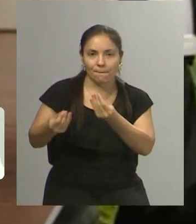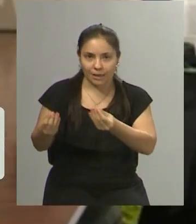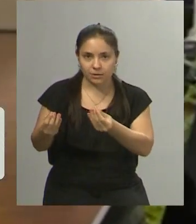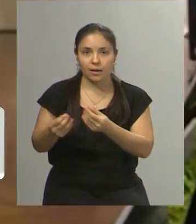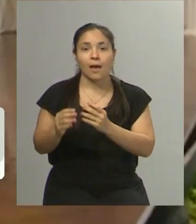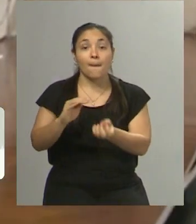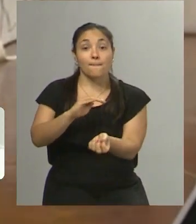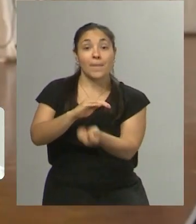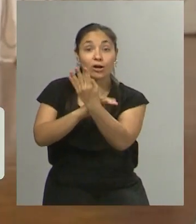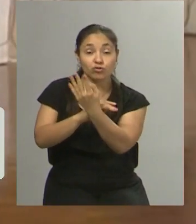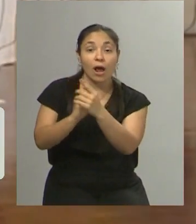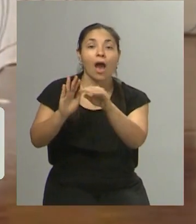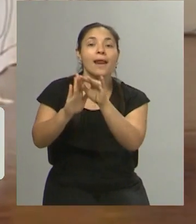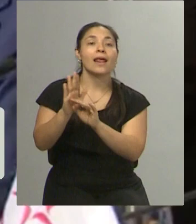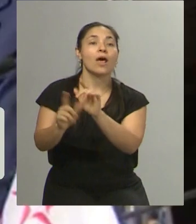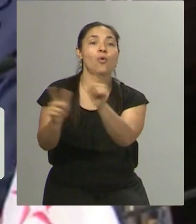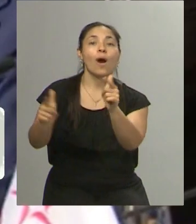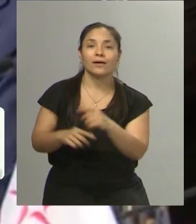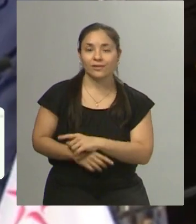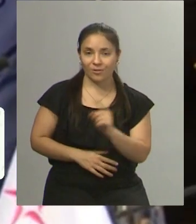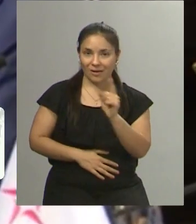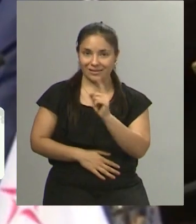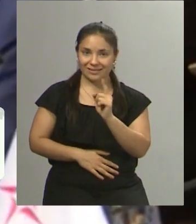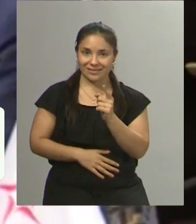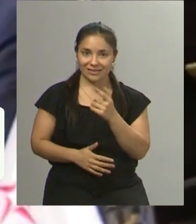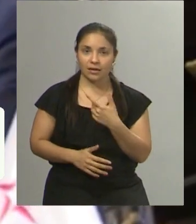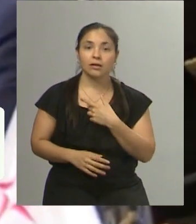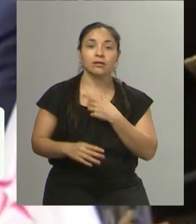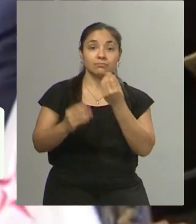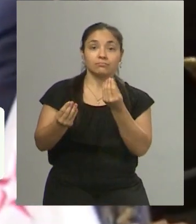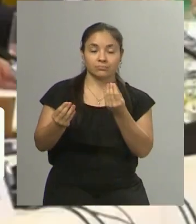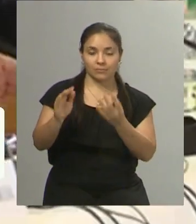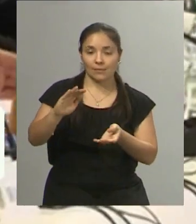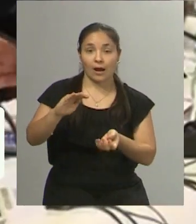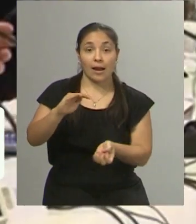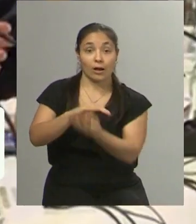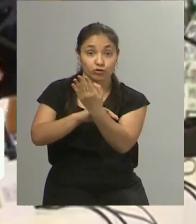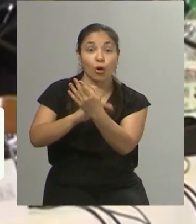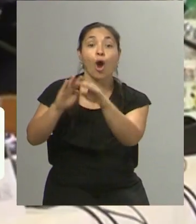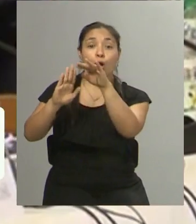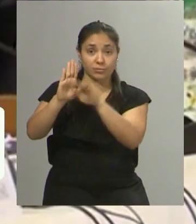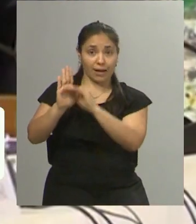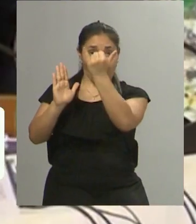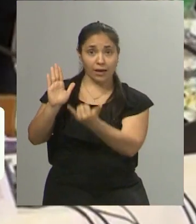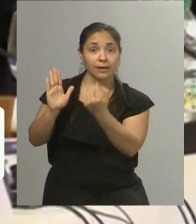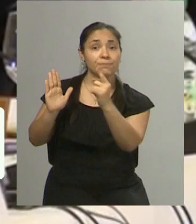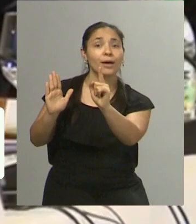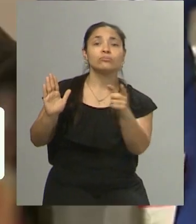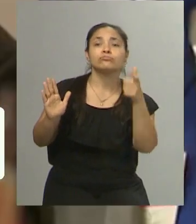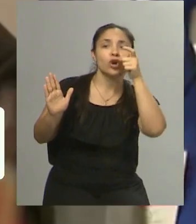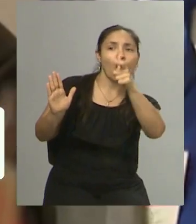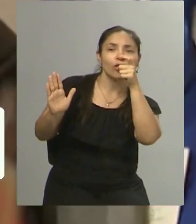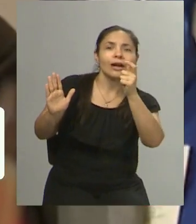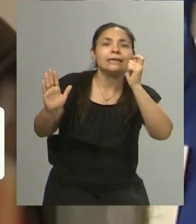Mercosur sin reglas, sino que es un Mercosur que no tiene forma de controlar si las reglas se cumplen o no se cumplen.